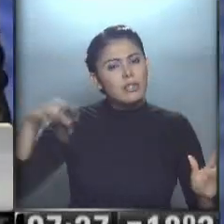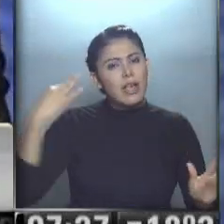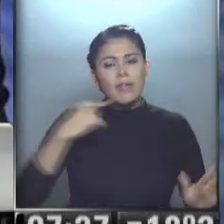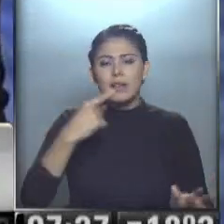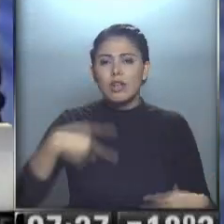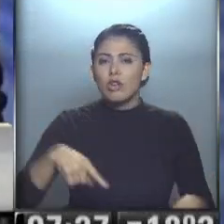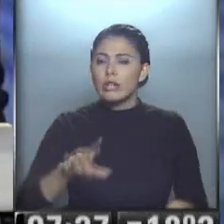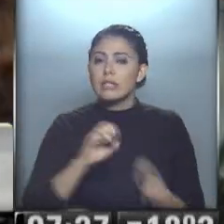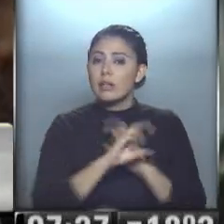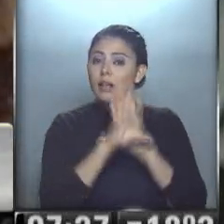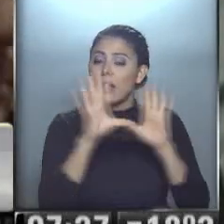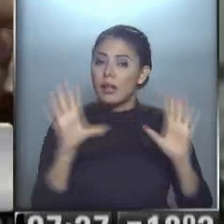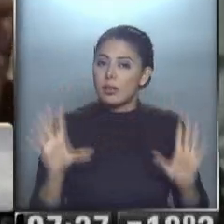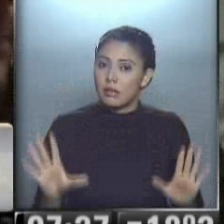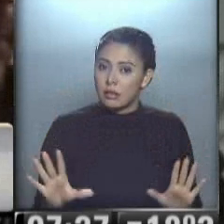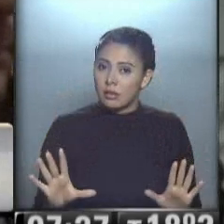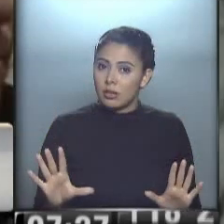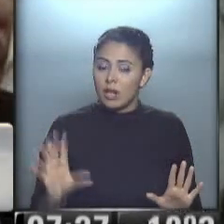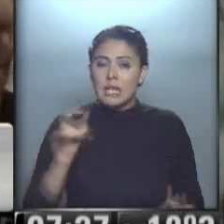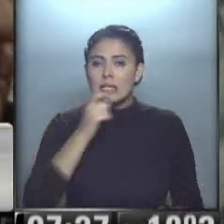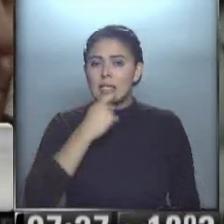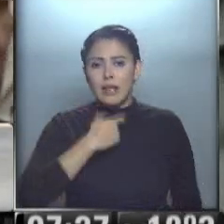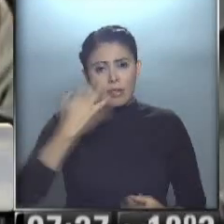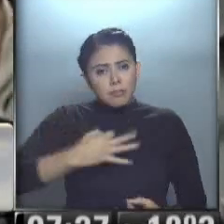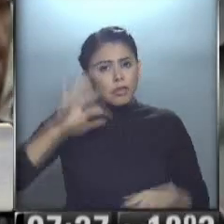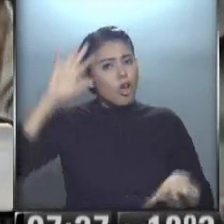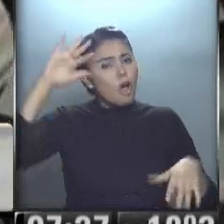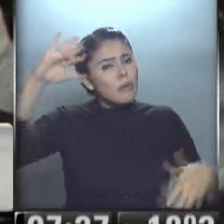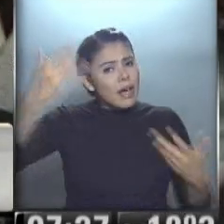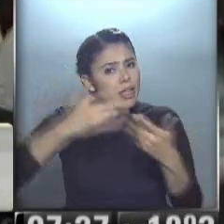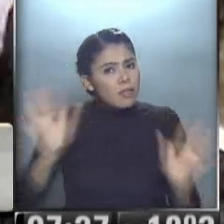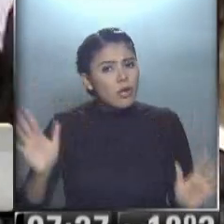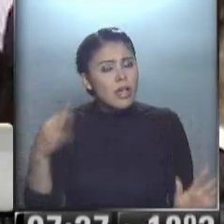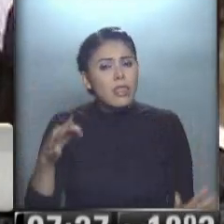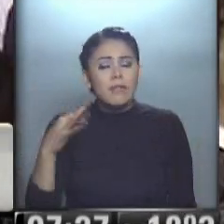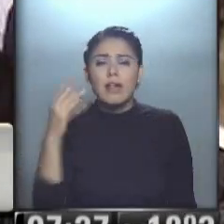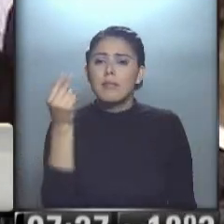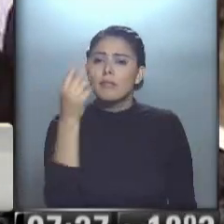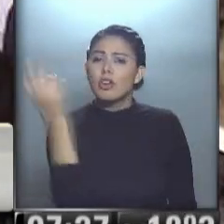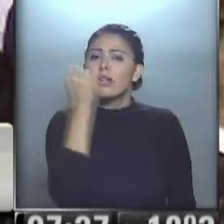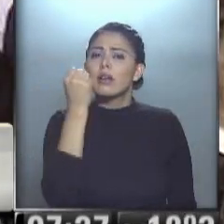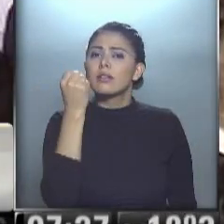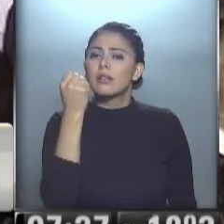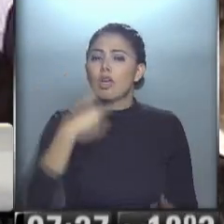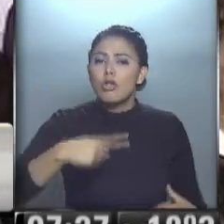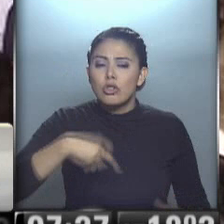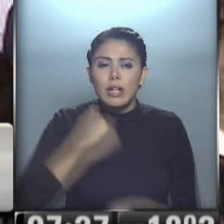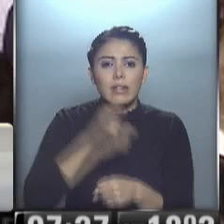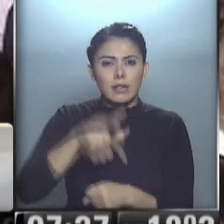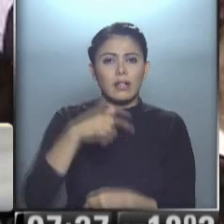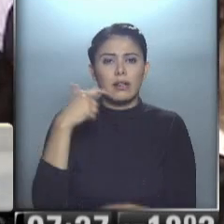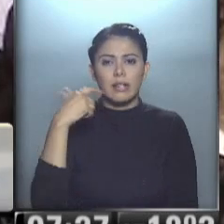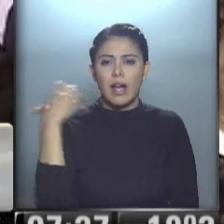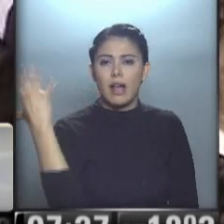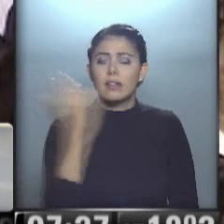por su nombre el homenaje a la democracia es rescatar los valores y lo que hemos logrado saber